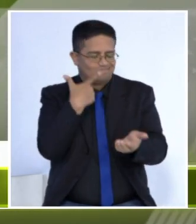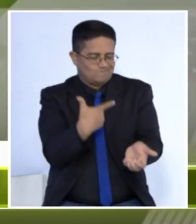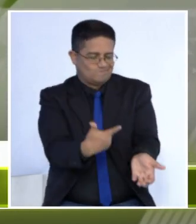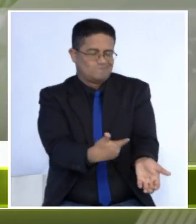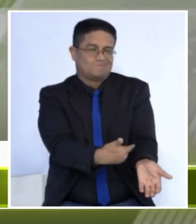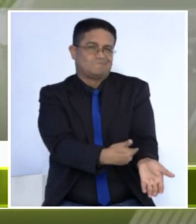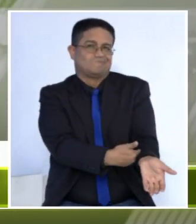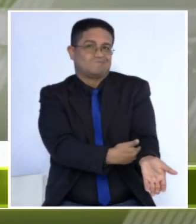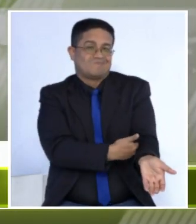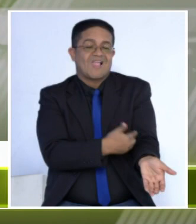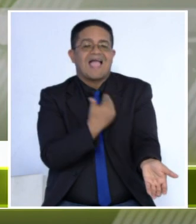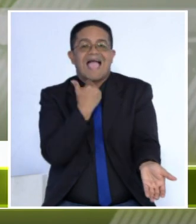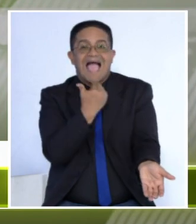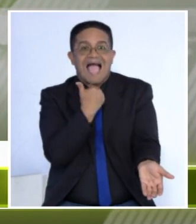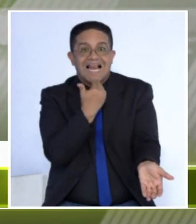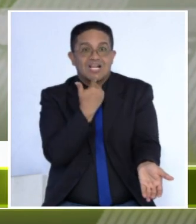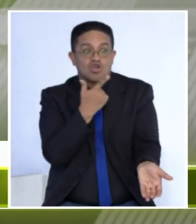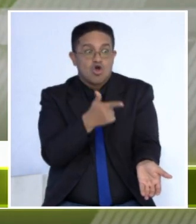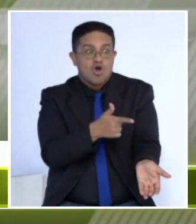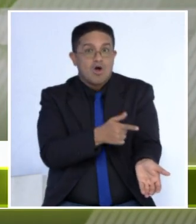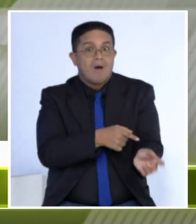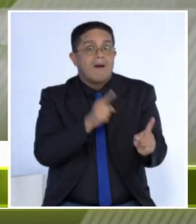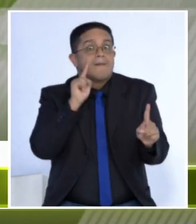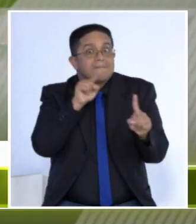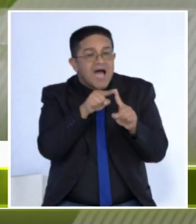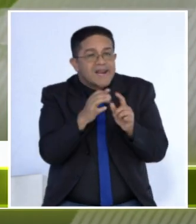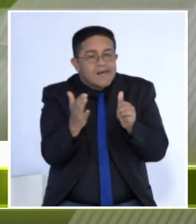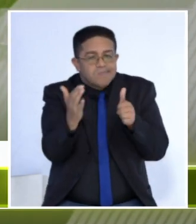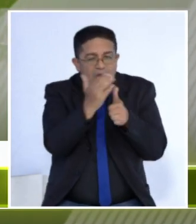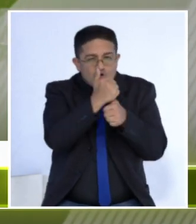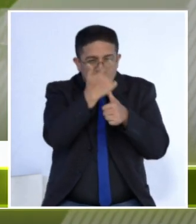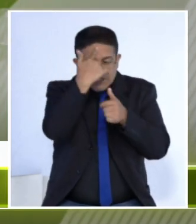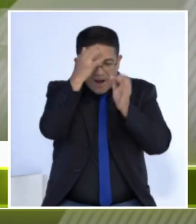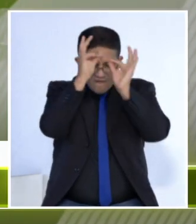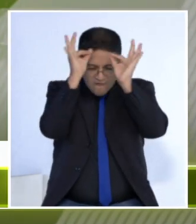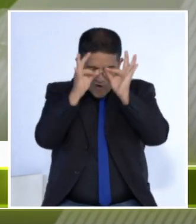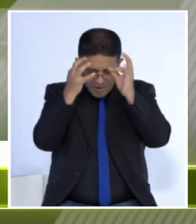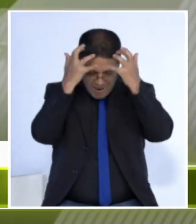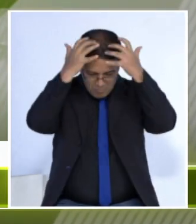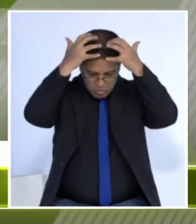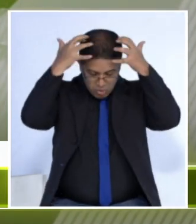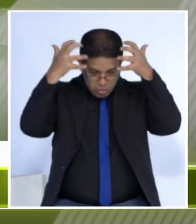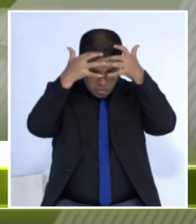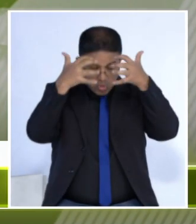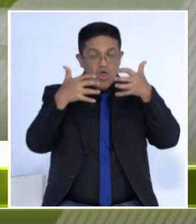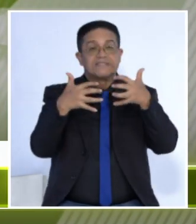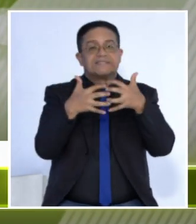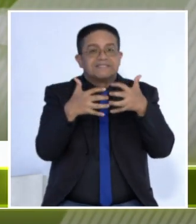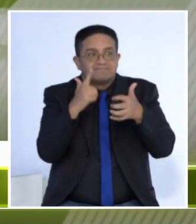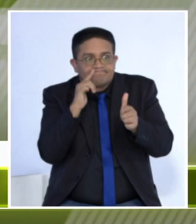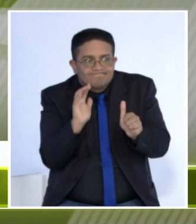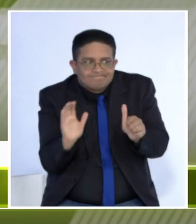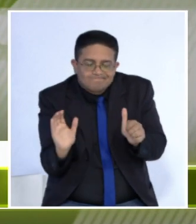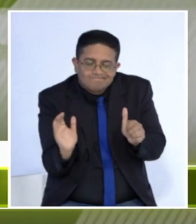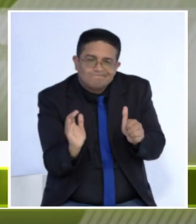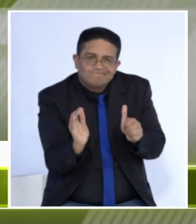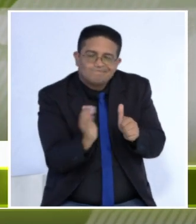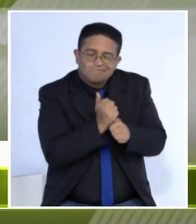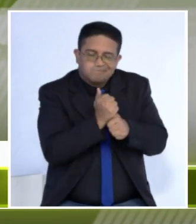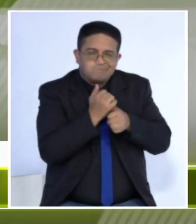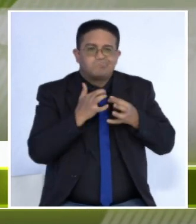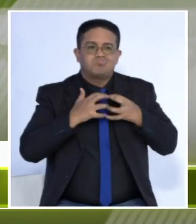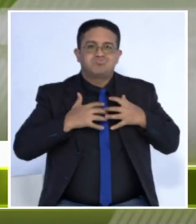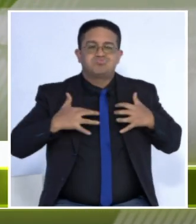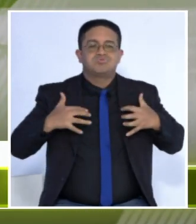vena algo para que se dibujen las estructuras, las arterias y se dibuje si esa lesión que está allí capta o no